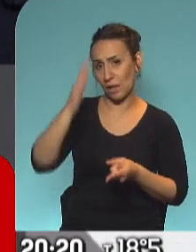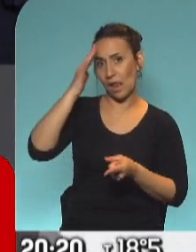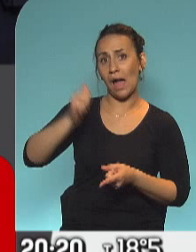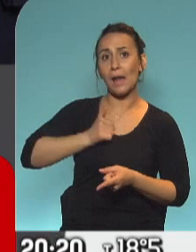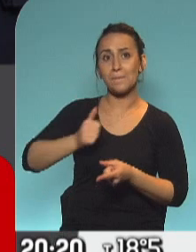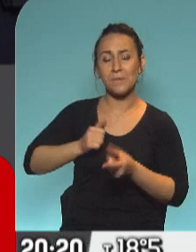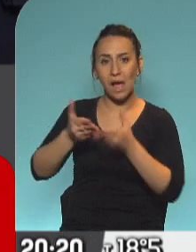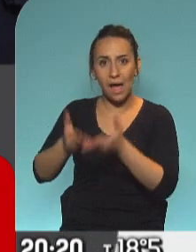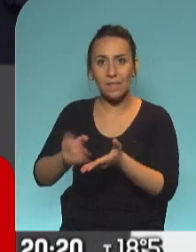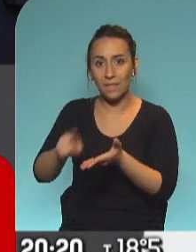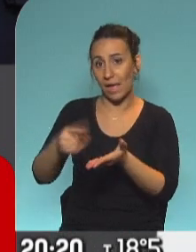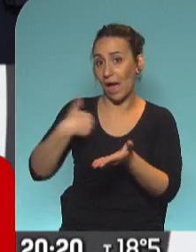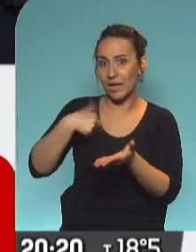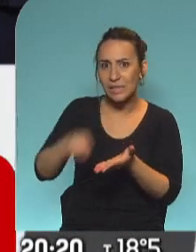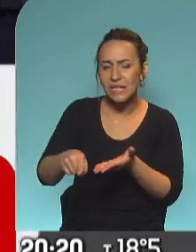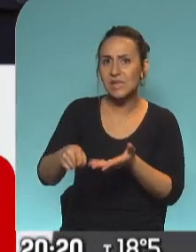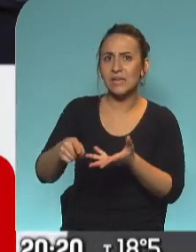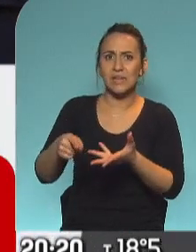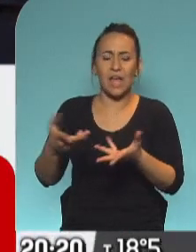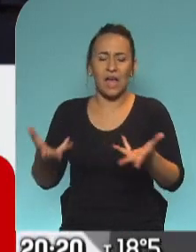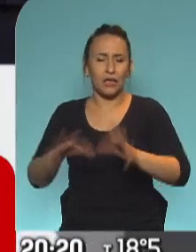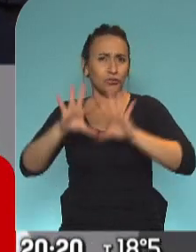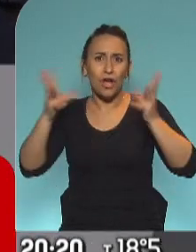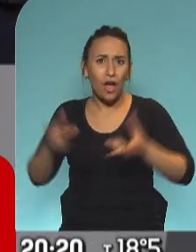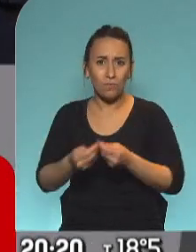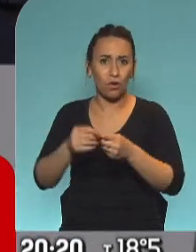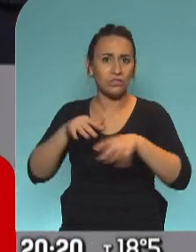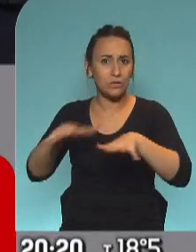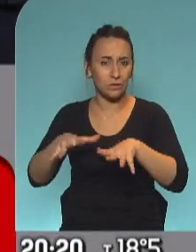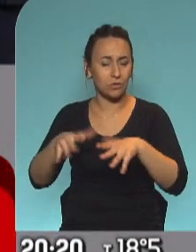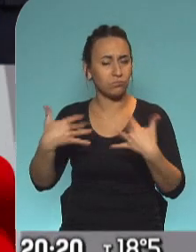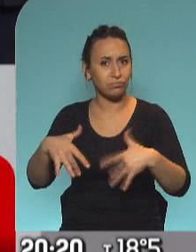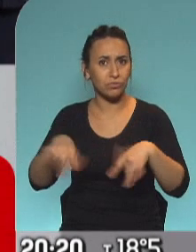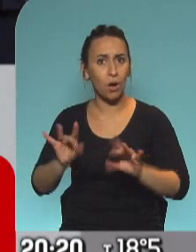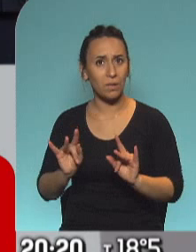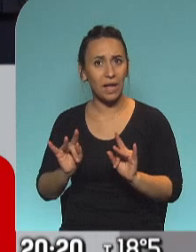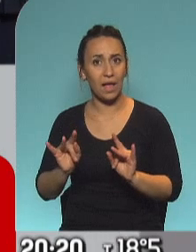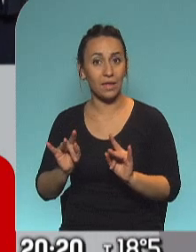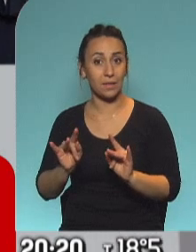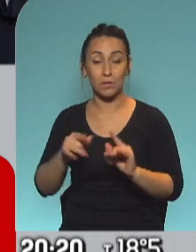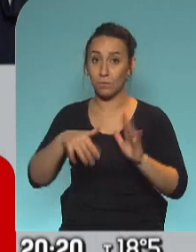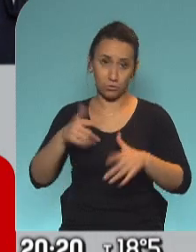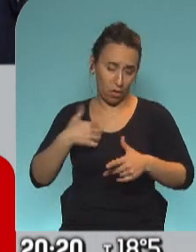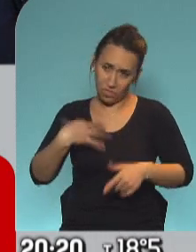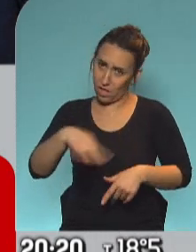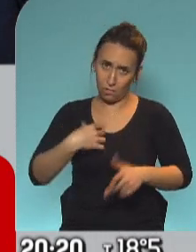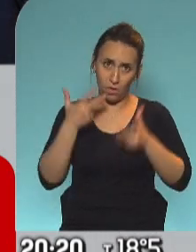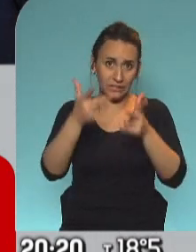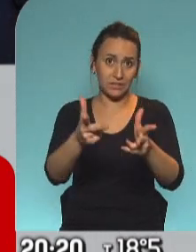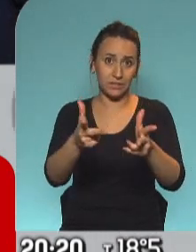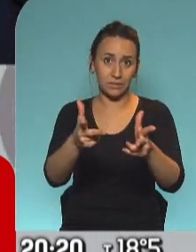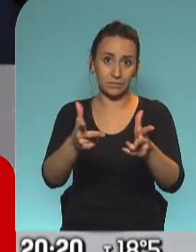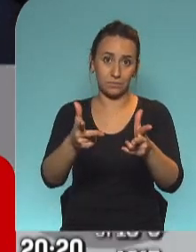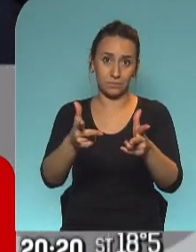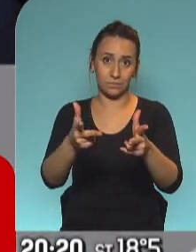absolutamente deficiente en el momento de la crisis y sobre todas las cosas yo lo tengo que decir